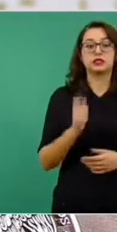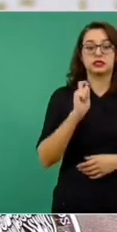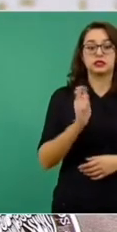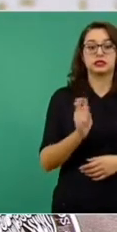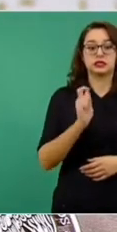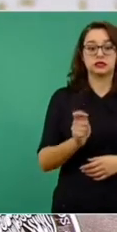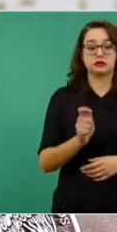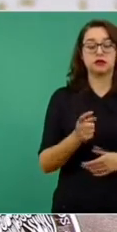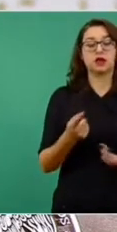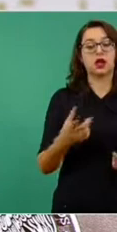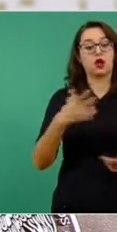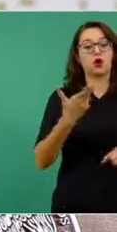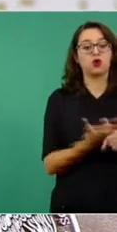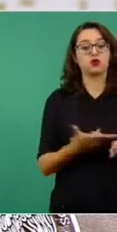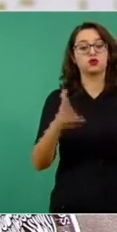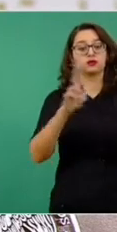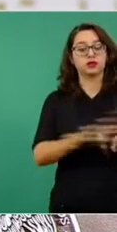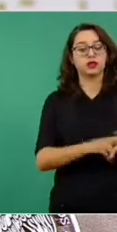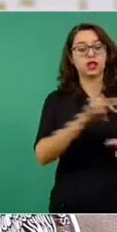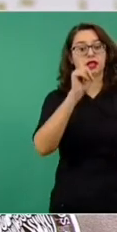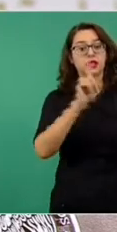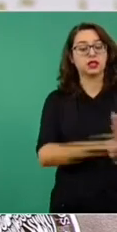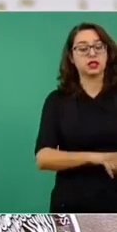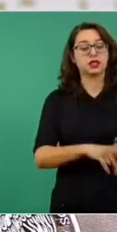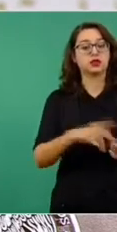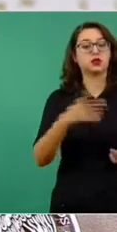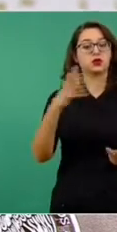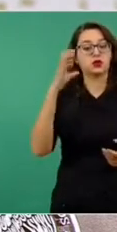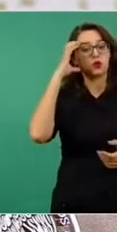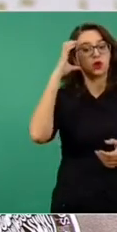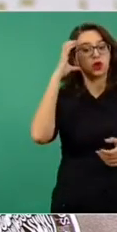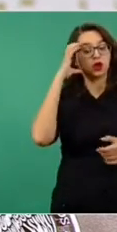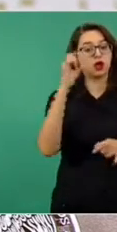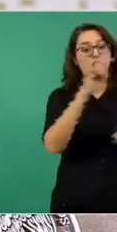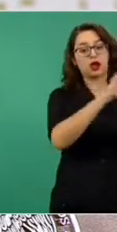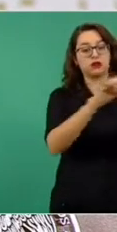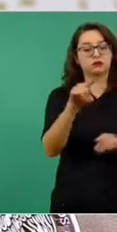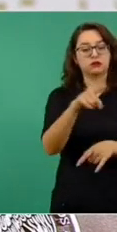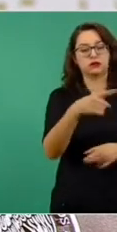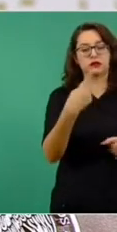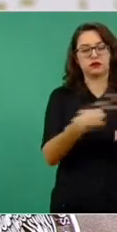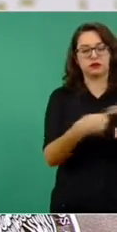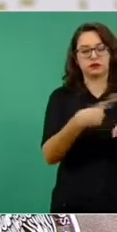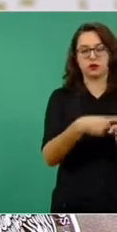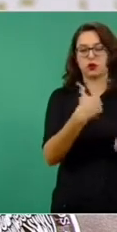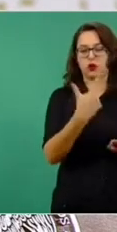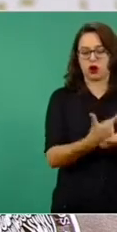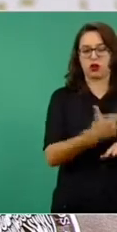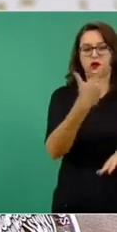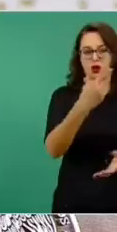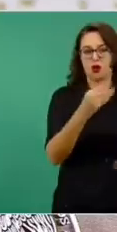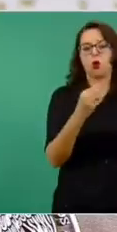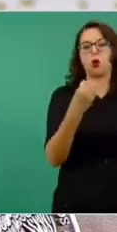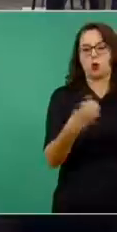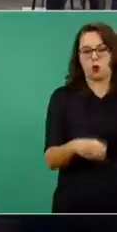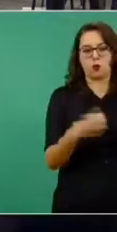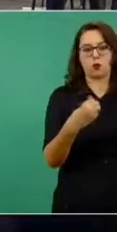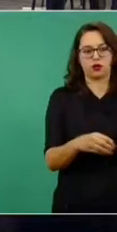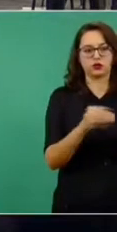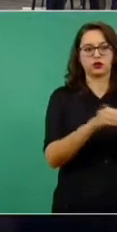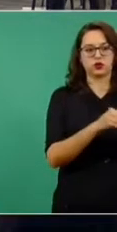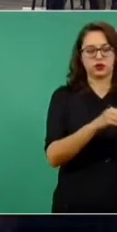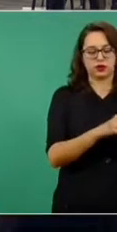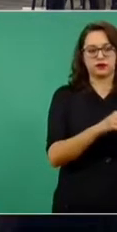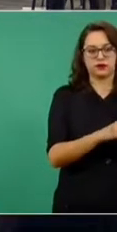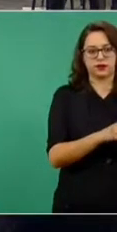camas de hospitalización cobit particularmente las que son de terapia intensiva están ocupadas tres cuartas